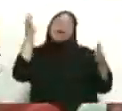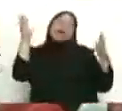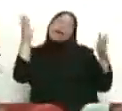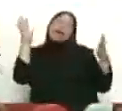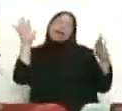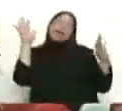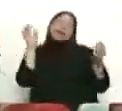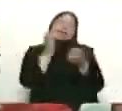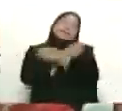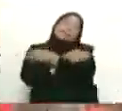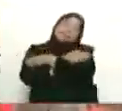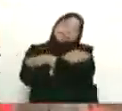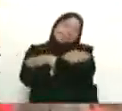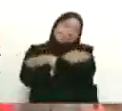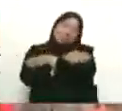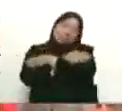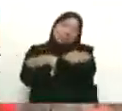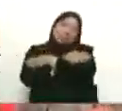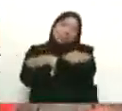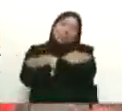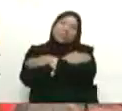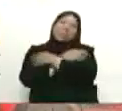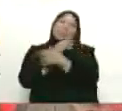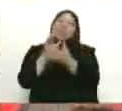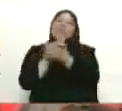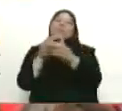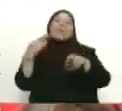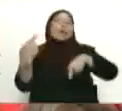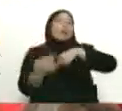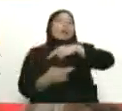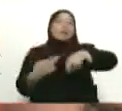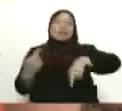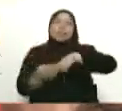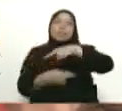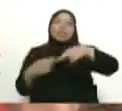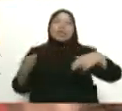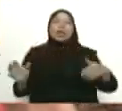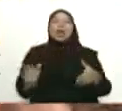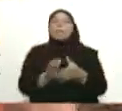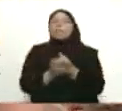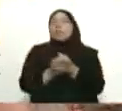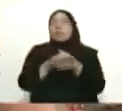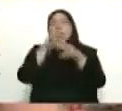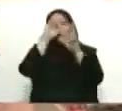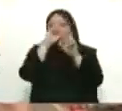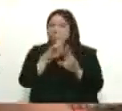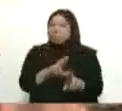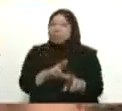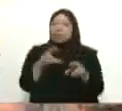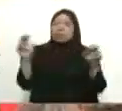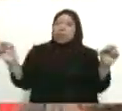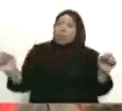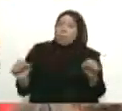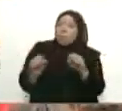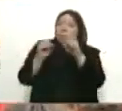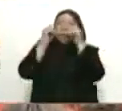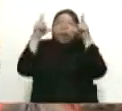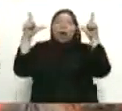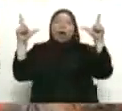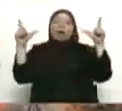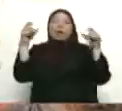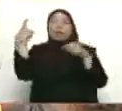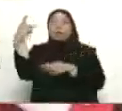reciban un abrazo de verdad un abrazo revolucionario de a cariño respeto admiración por